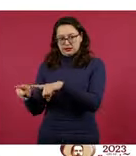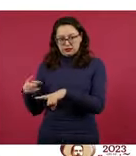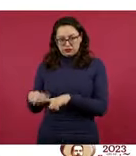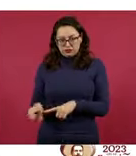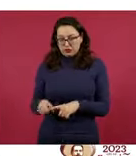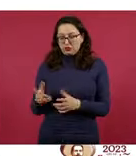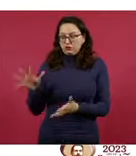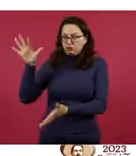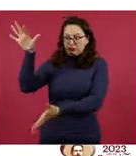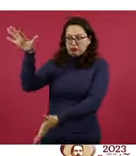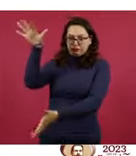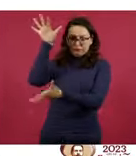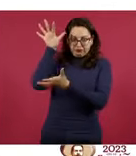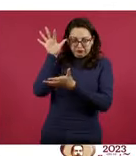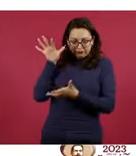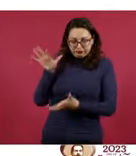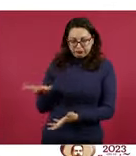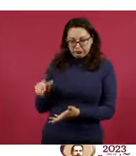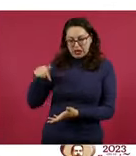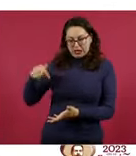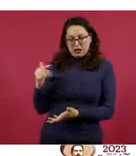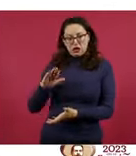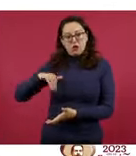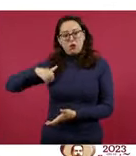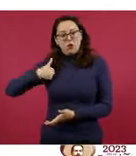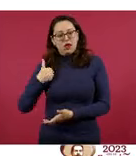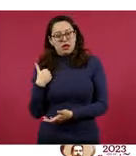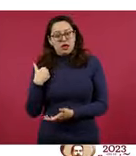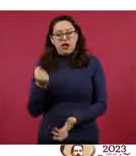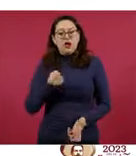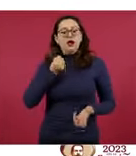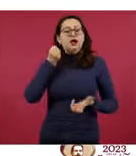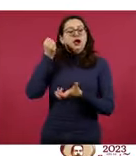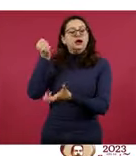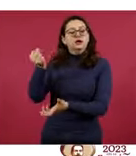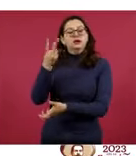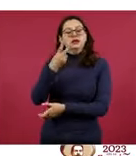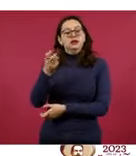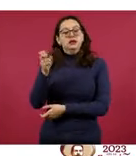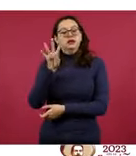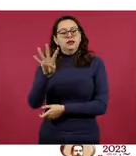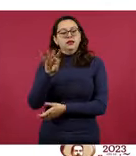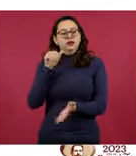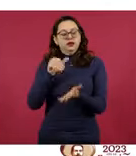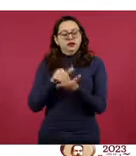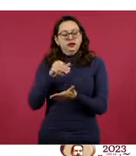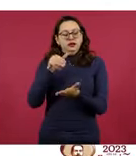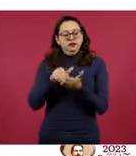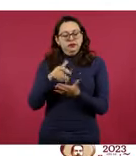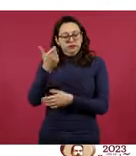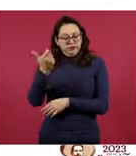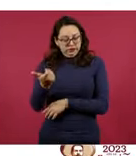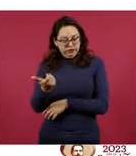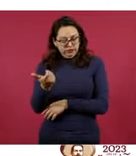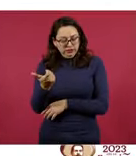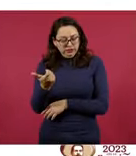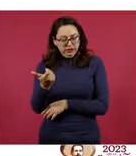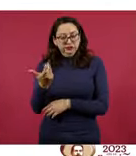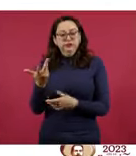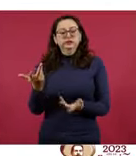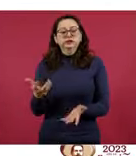incorporadas a la megafarmacia. Se invirtieron 219 mil millones de pesos y